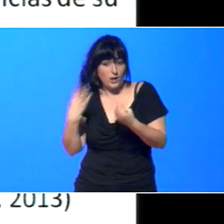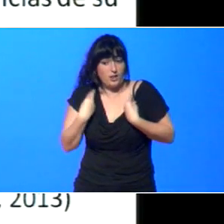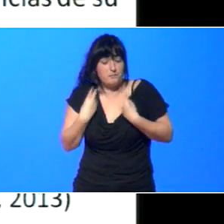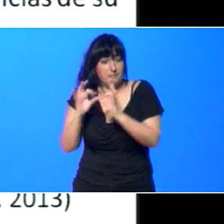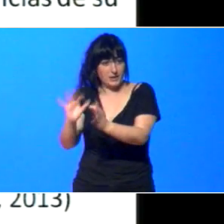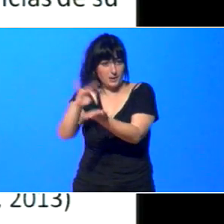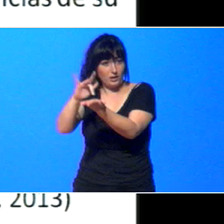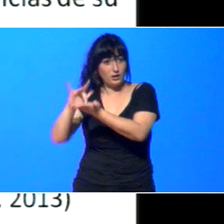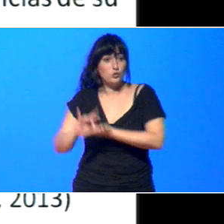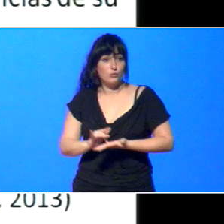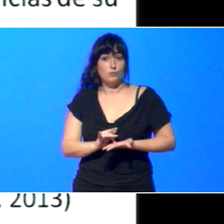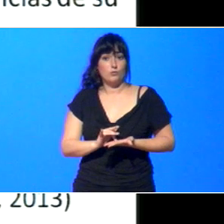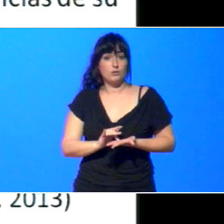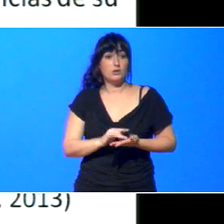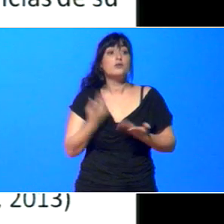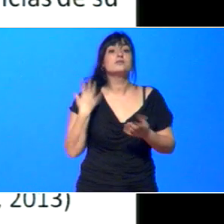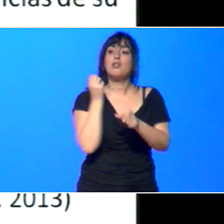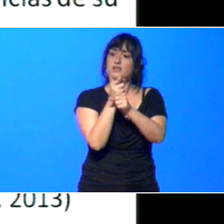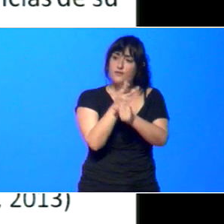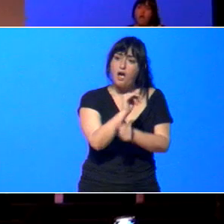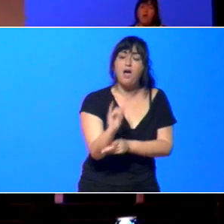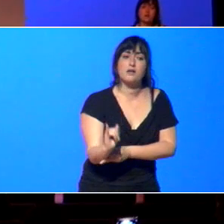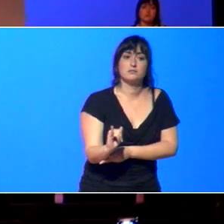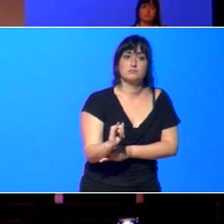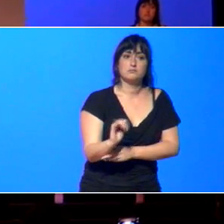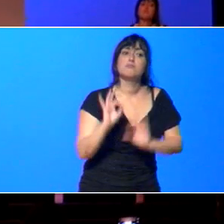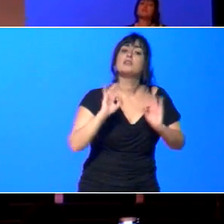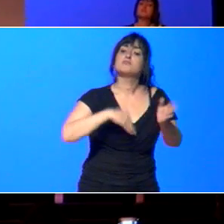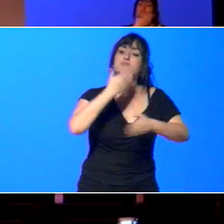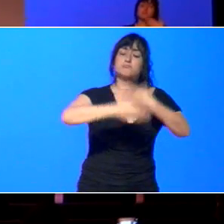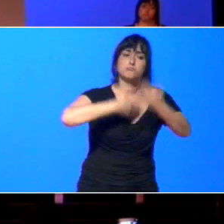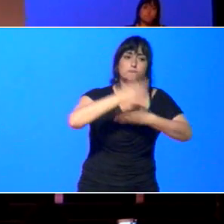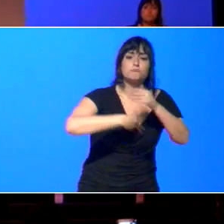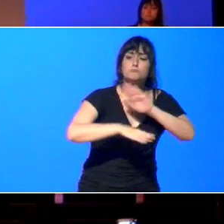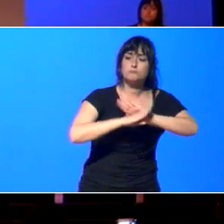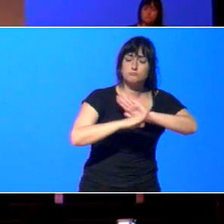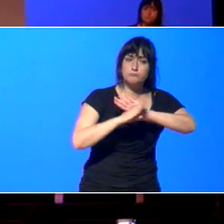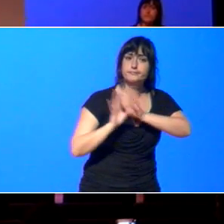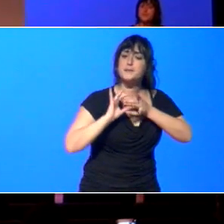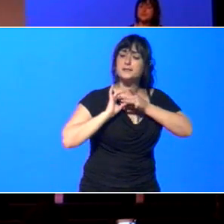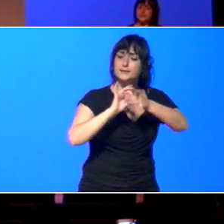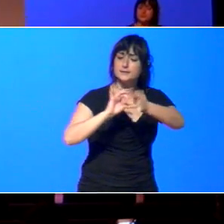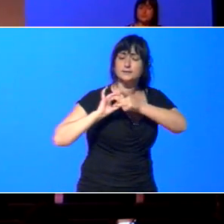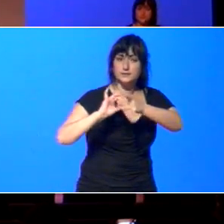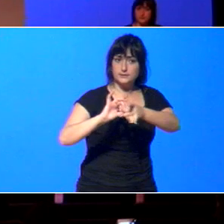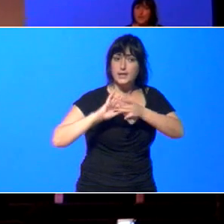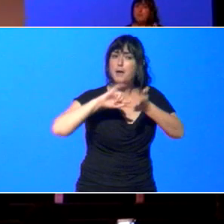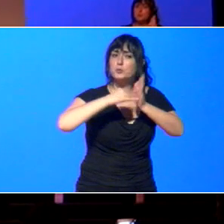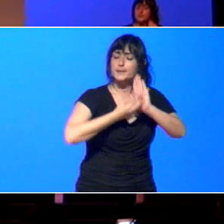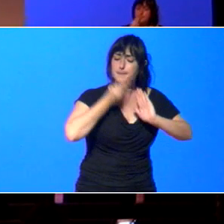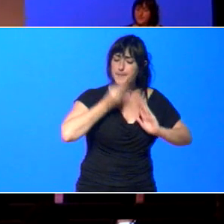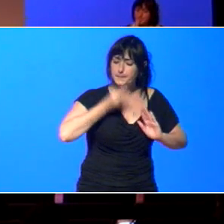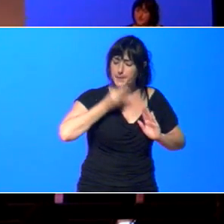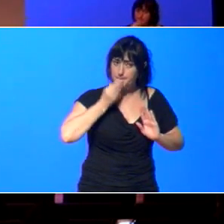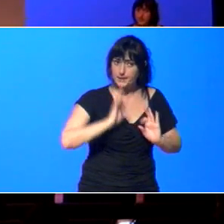de poner en marcha de manera continua, continuada, articulada, pero bien planificada, esos procesos